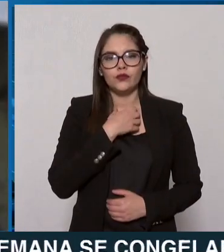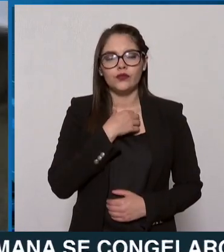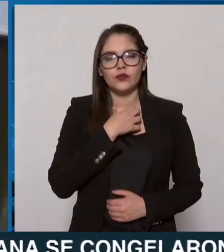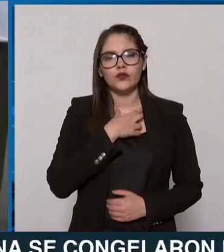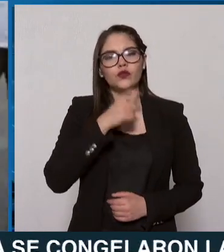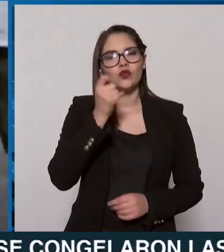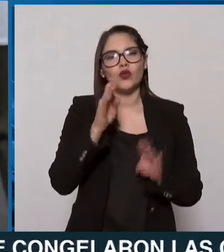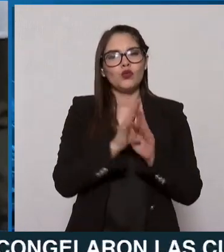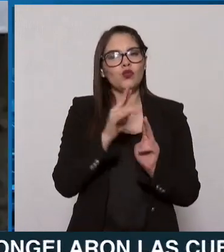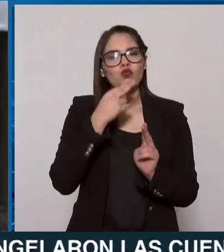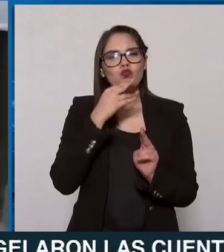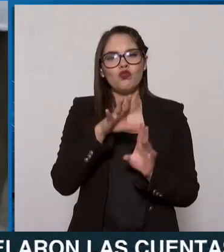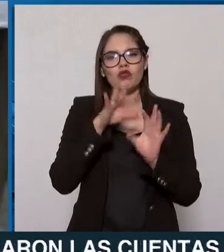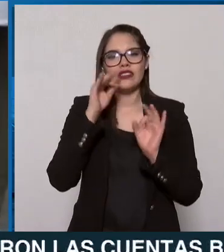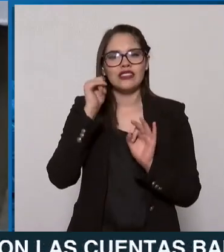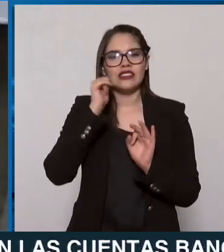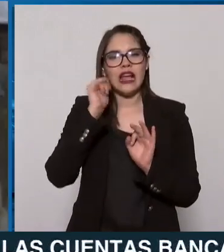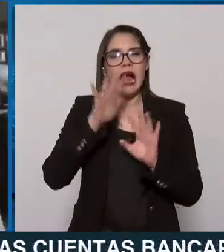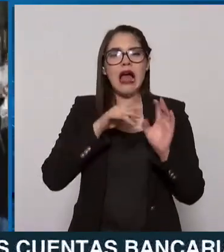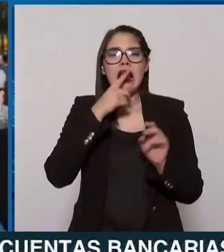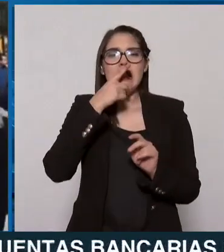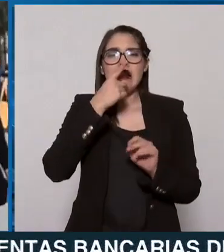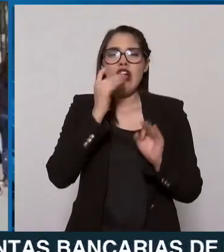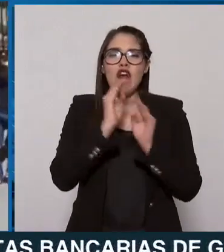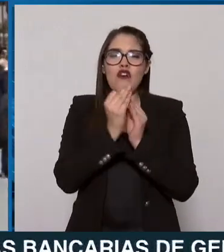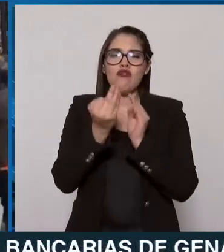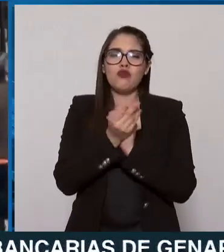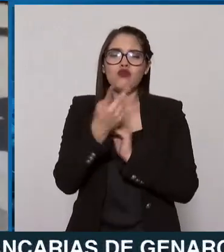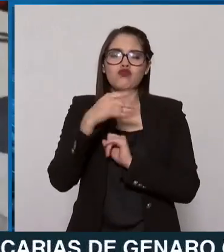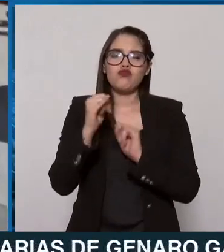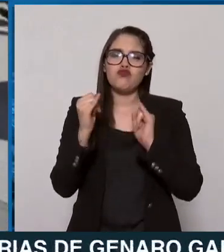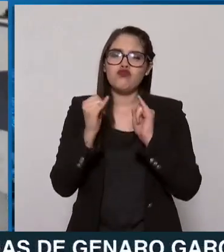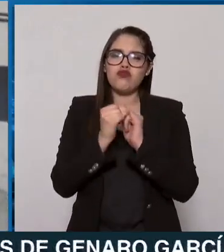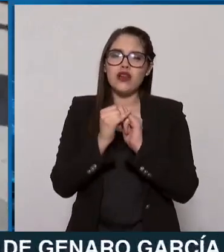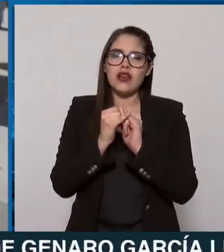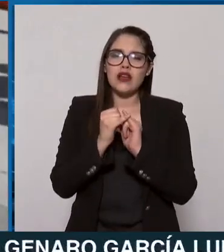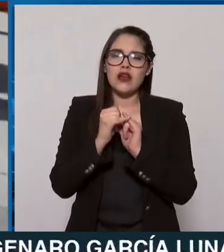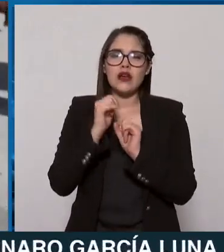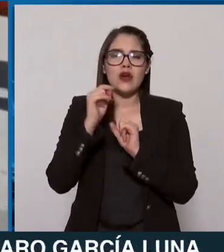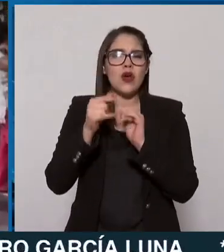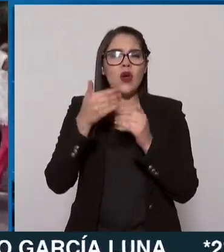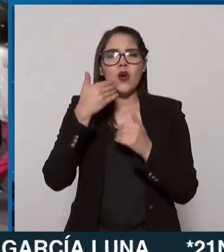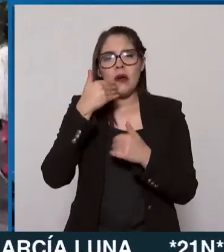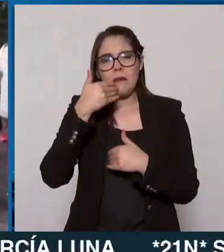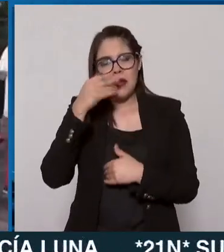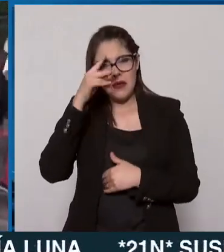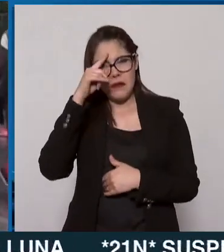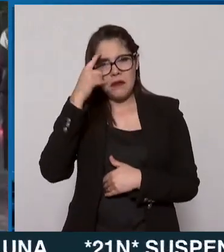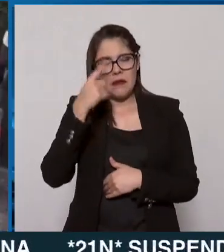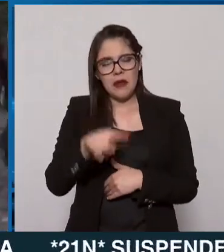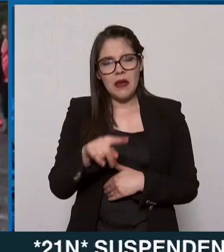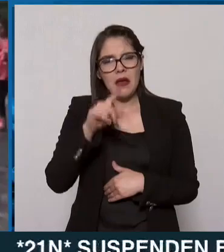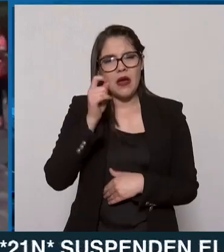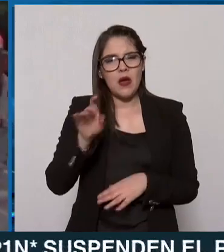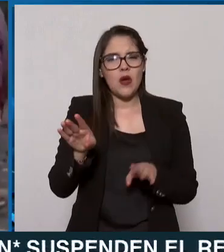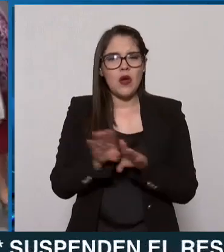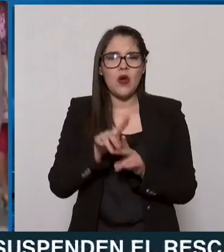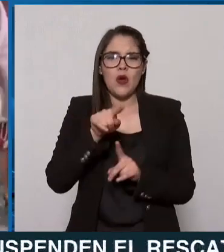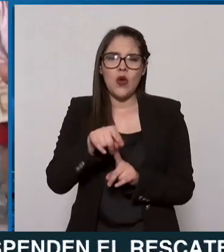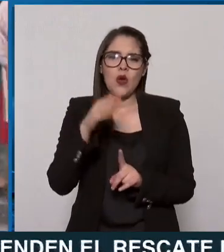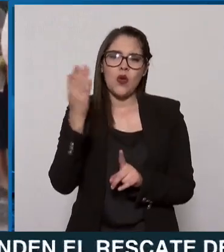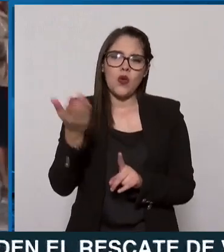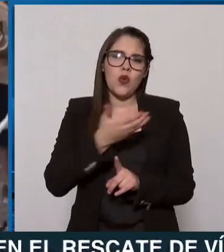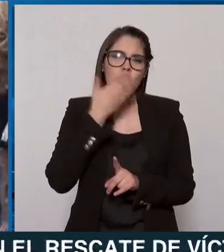una estrategia podríamos decir, una estrategia institucional de generar sincretismos entre las